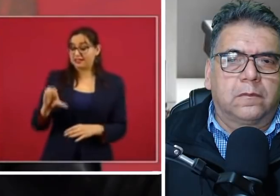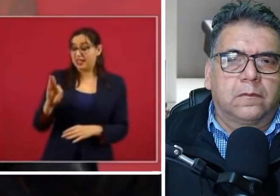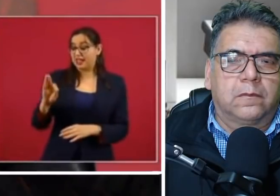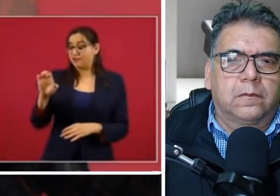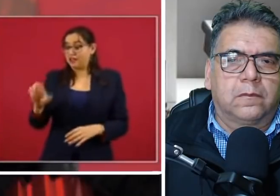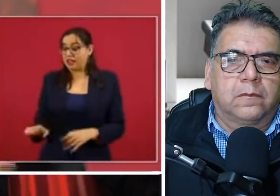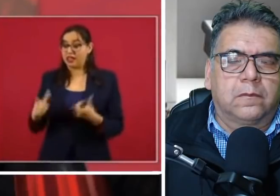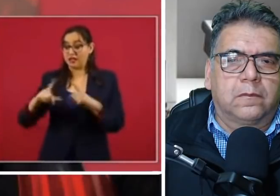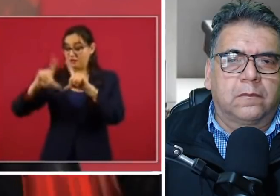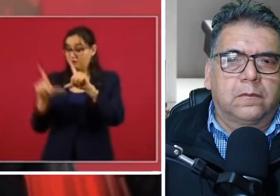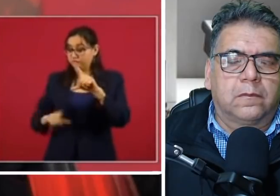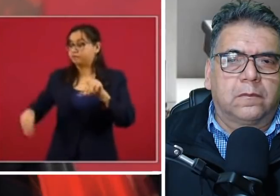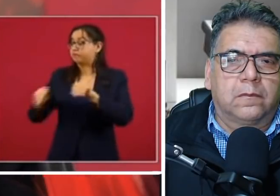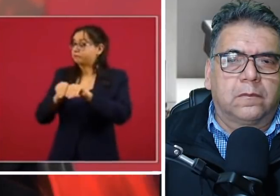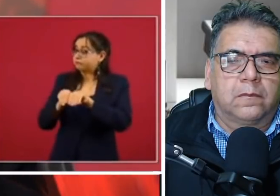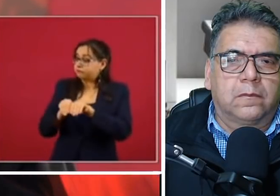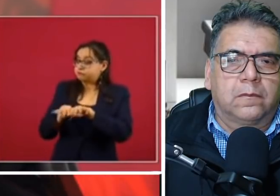electrificado el país,